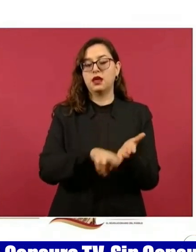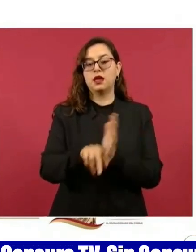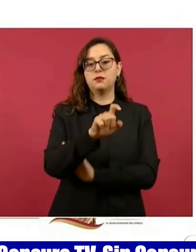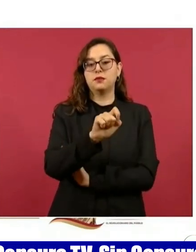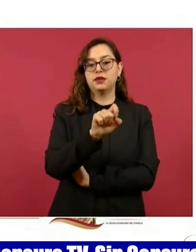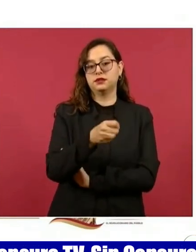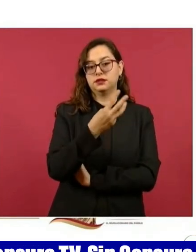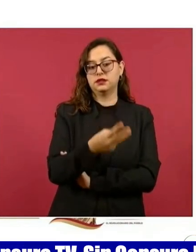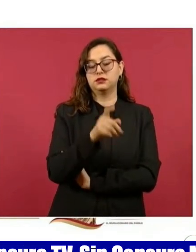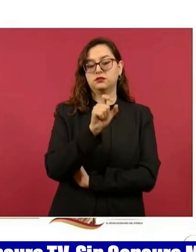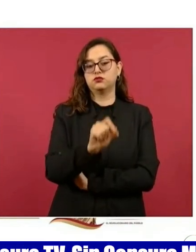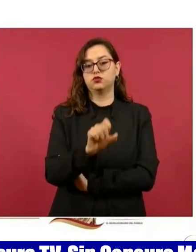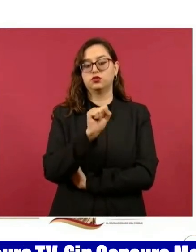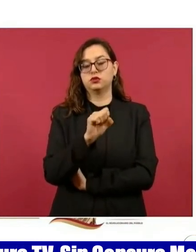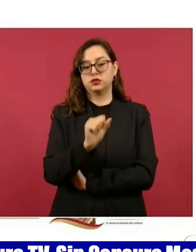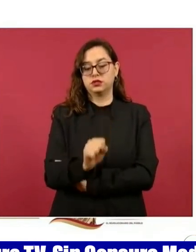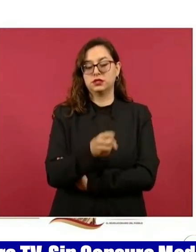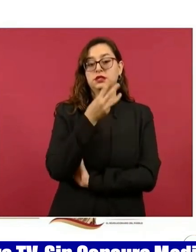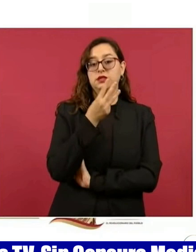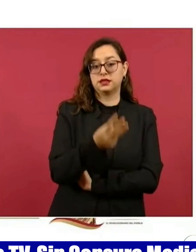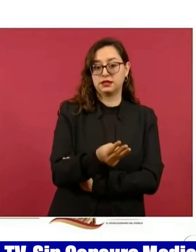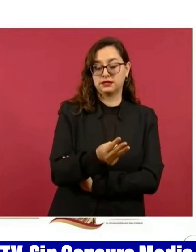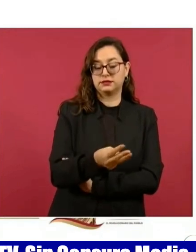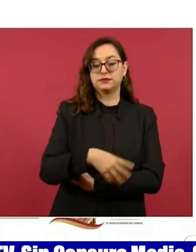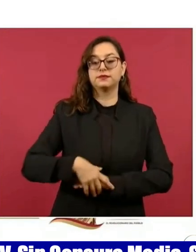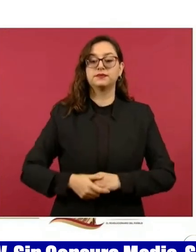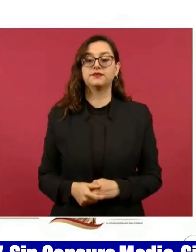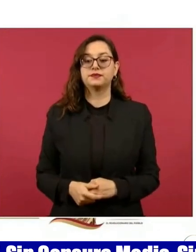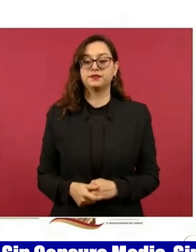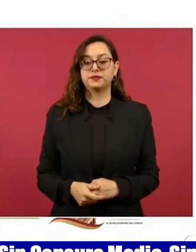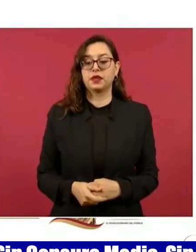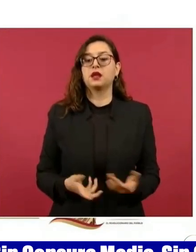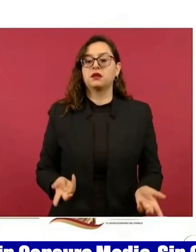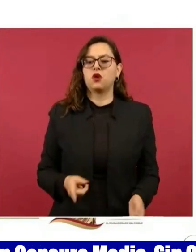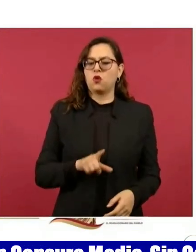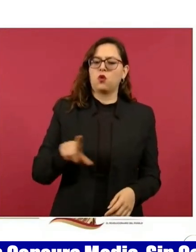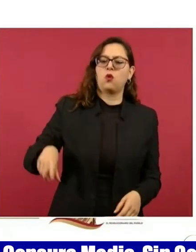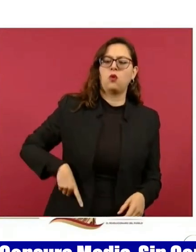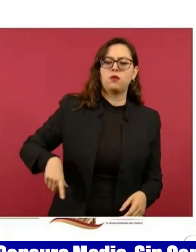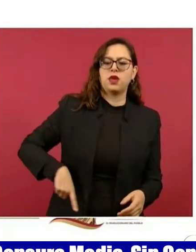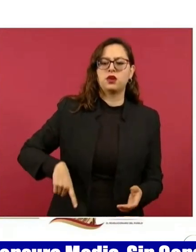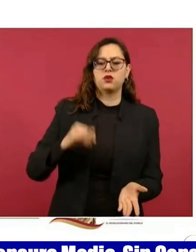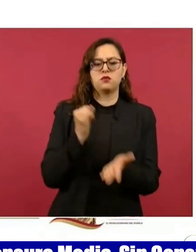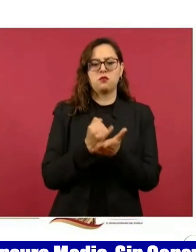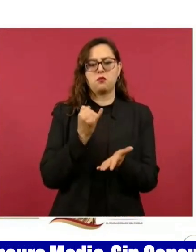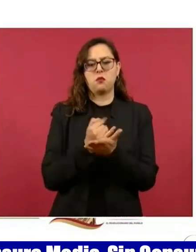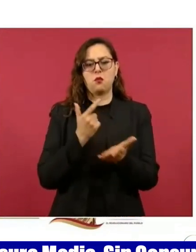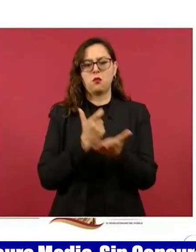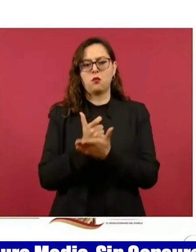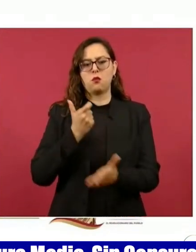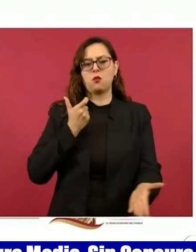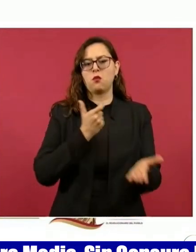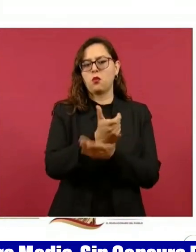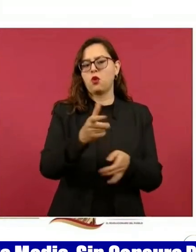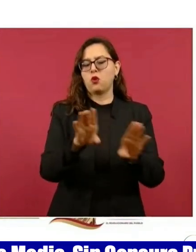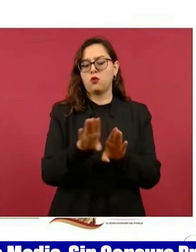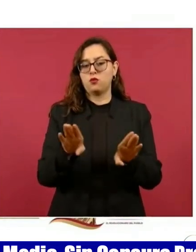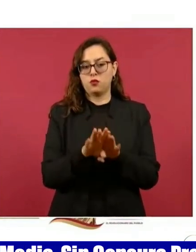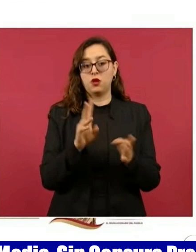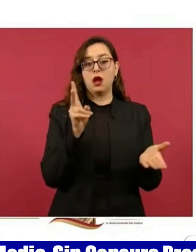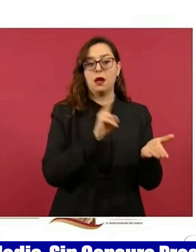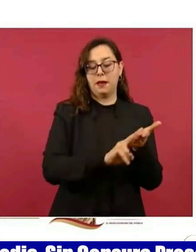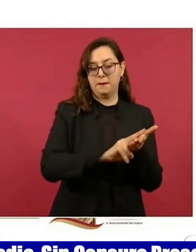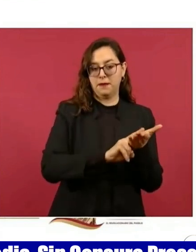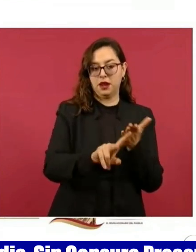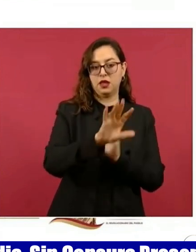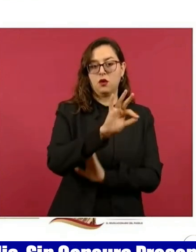el diésel. En base a esto, el incentivo fiscal es esta semana del 46.3 por